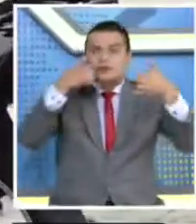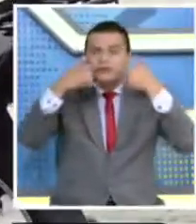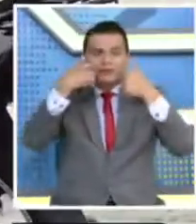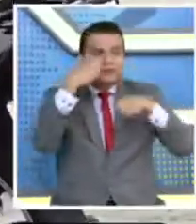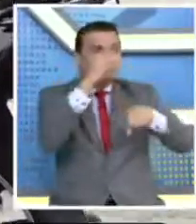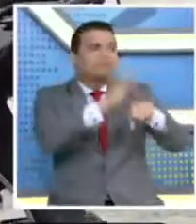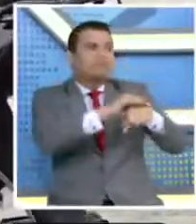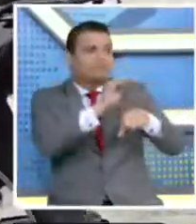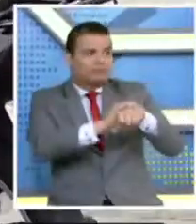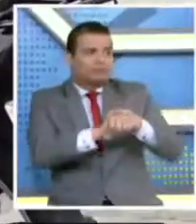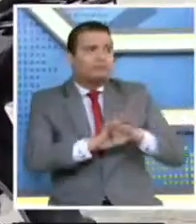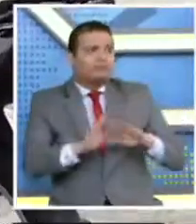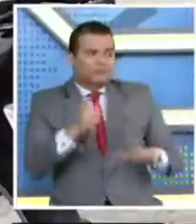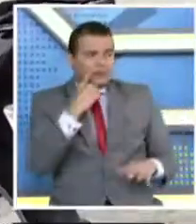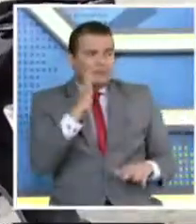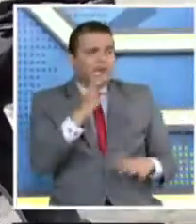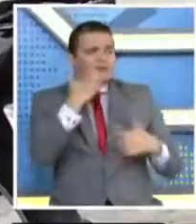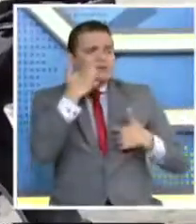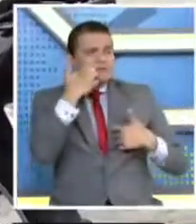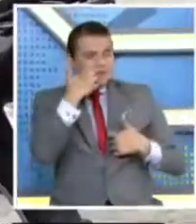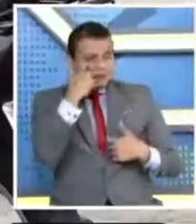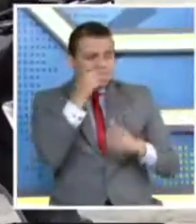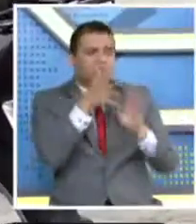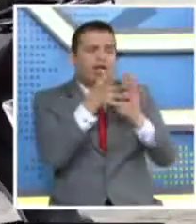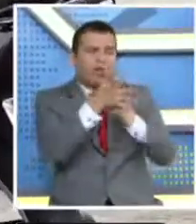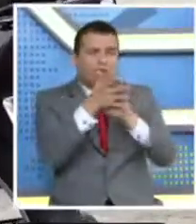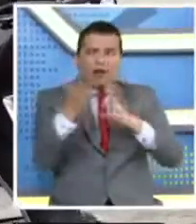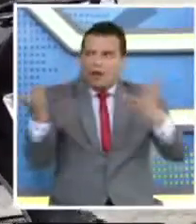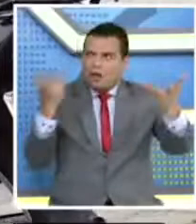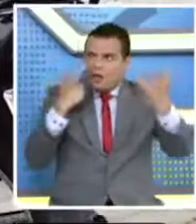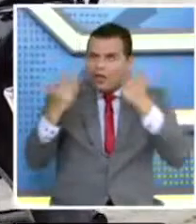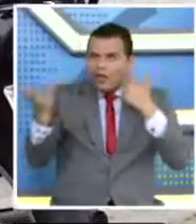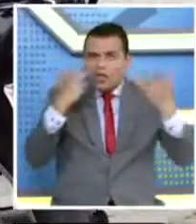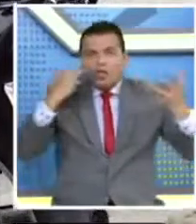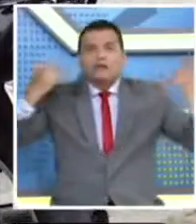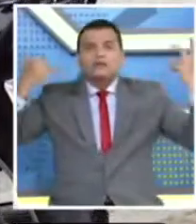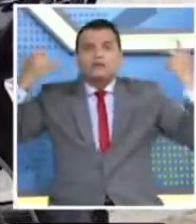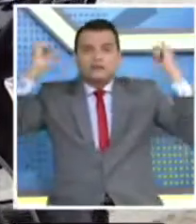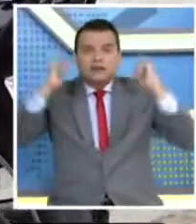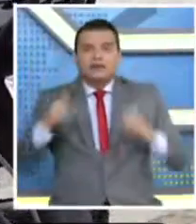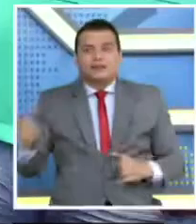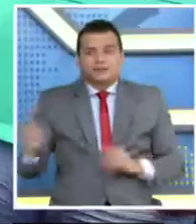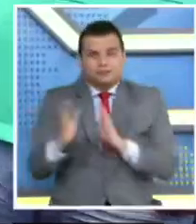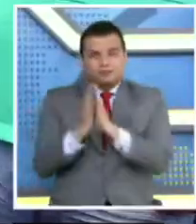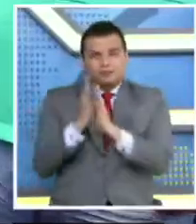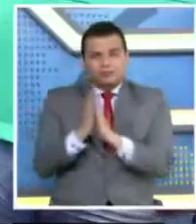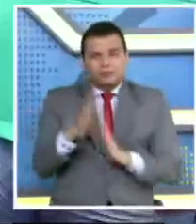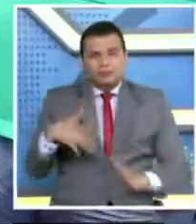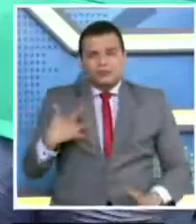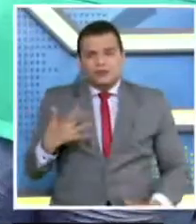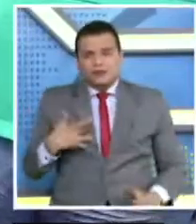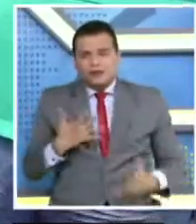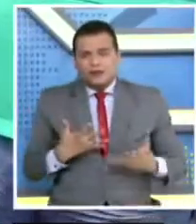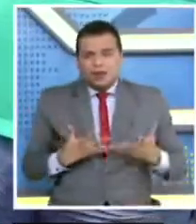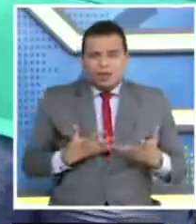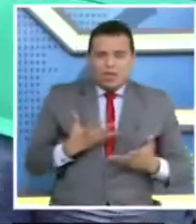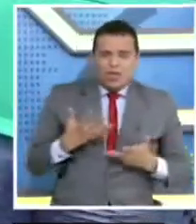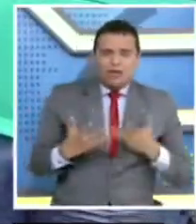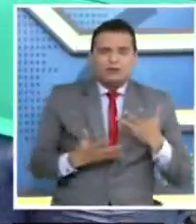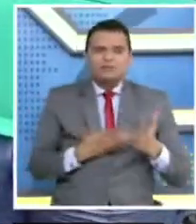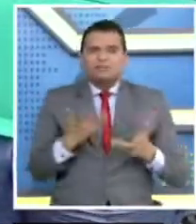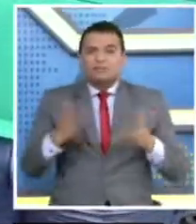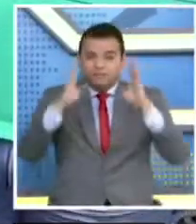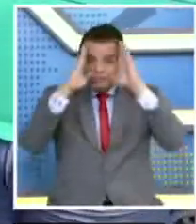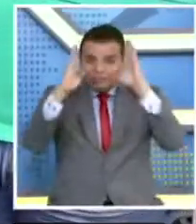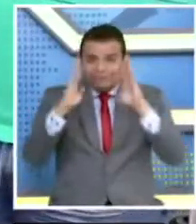ellos asegurando que tienen síntomas relacionados con el COVID-19. Que estaba muy mal y que nadie lo